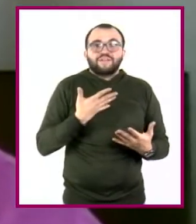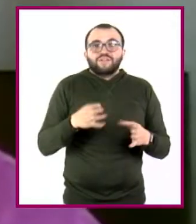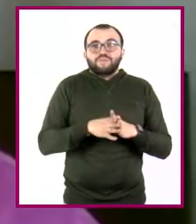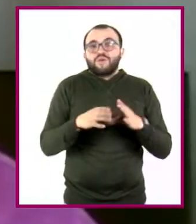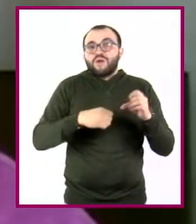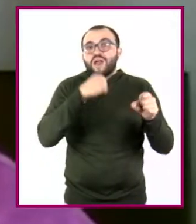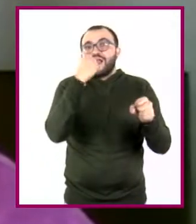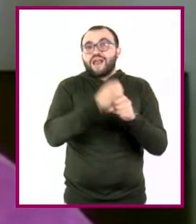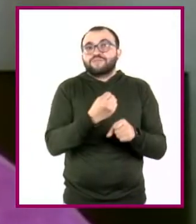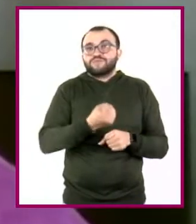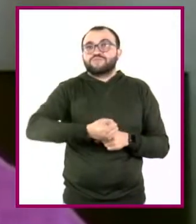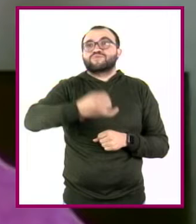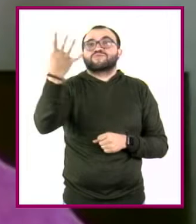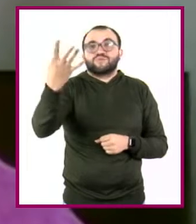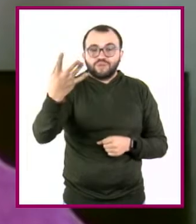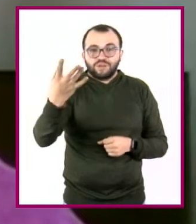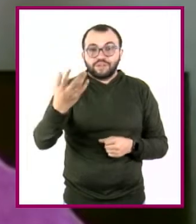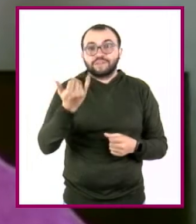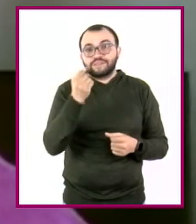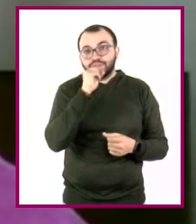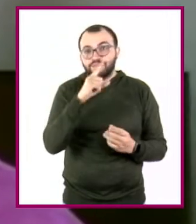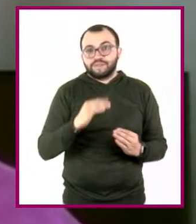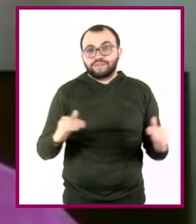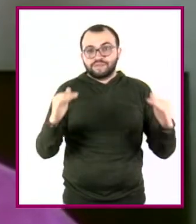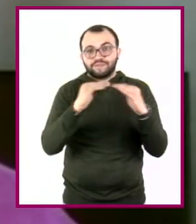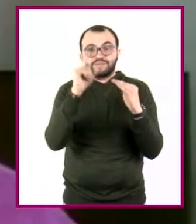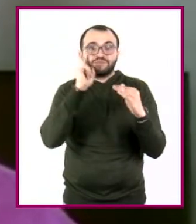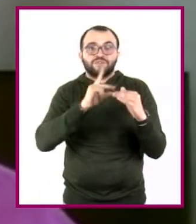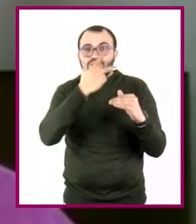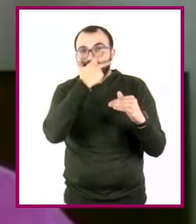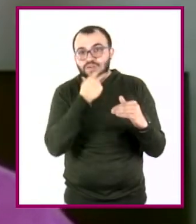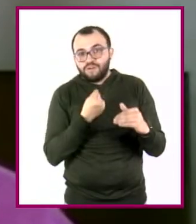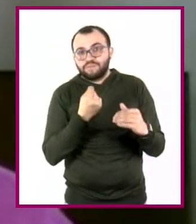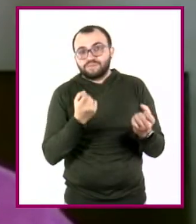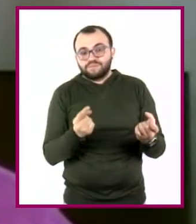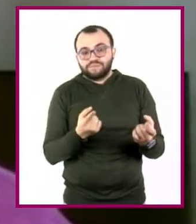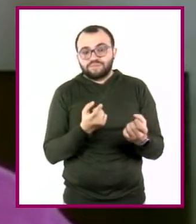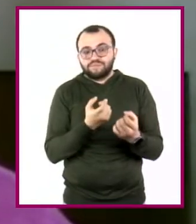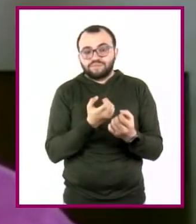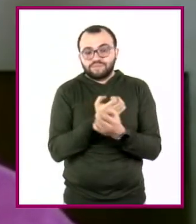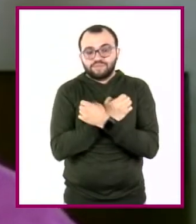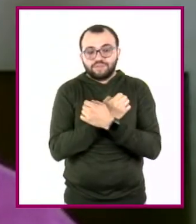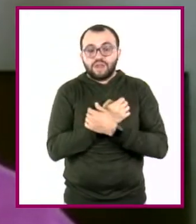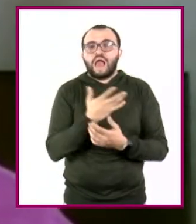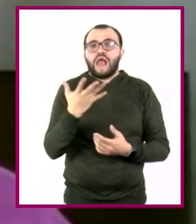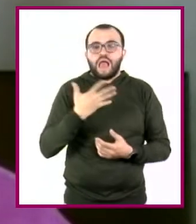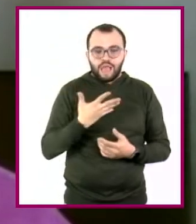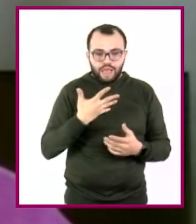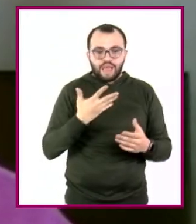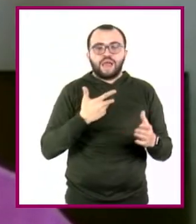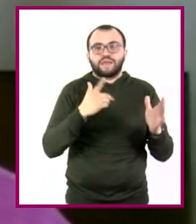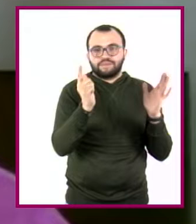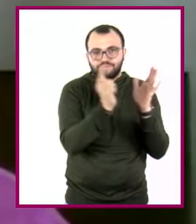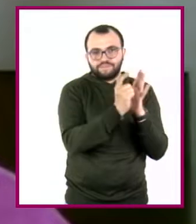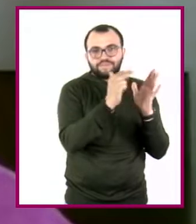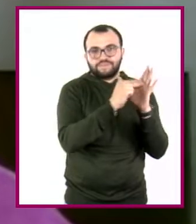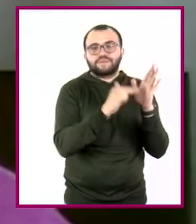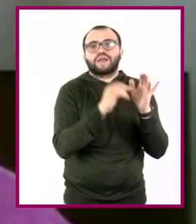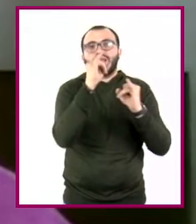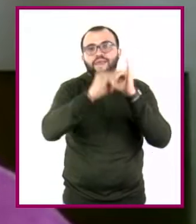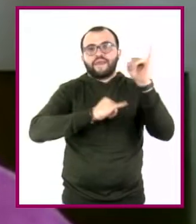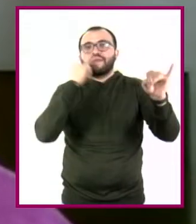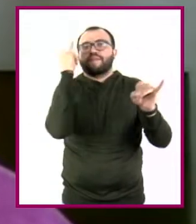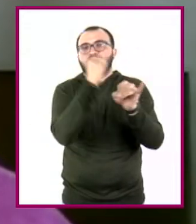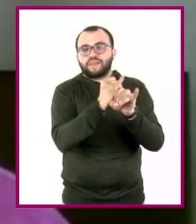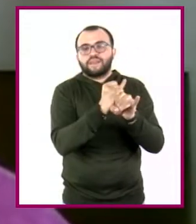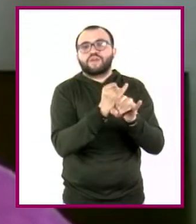escolaridad y también equidad en el acceso educativo. Nosotros sabemos que hay lineamientos de organismos internacionales